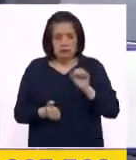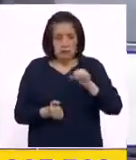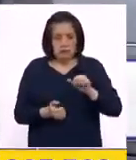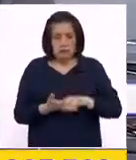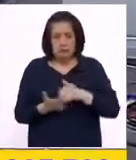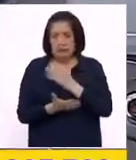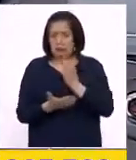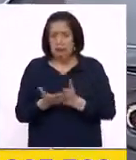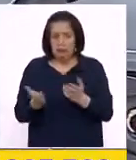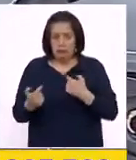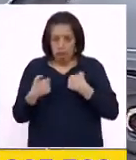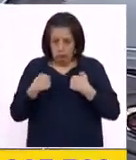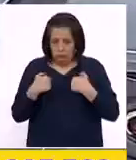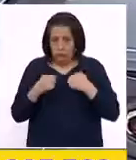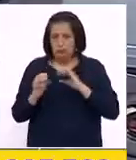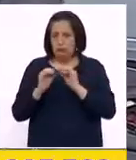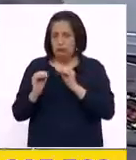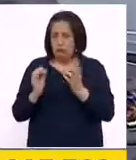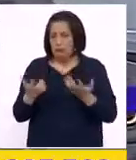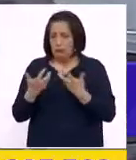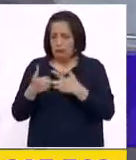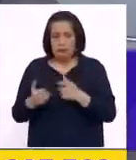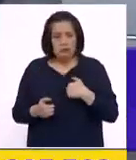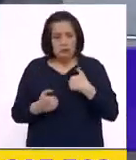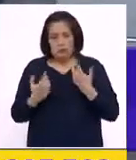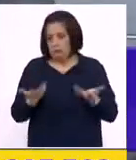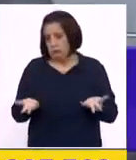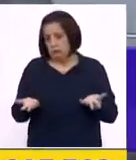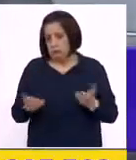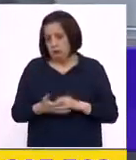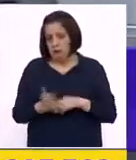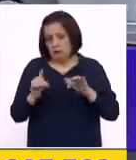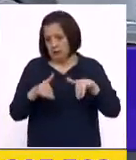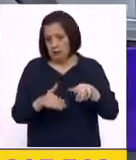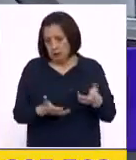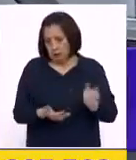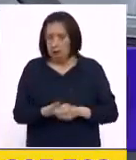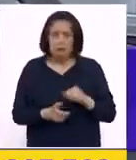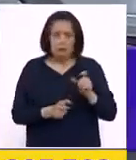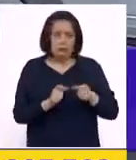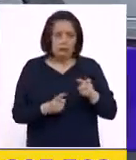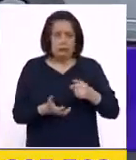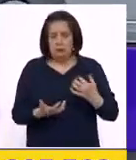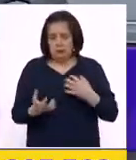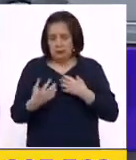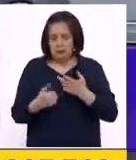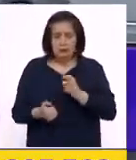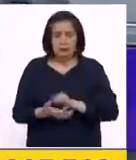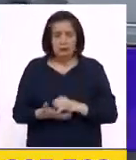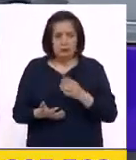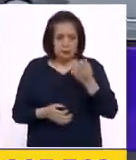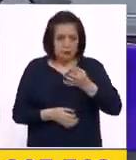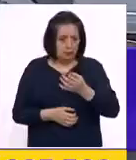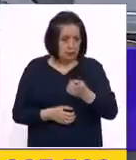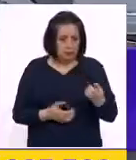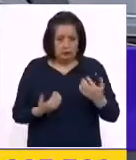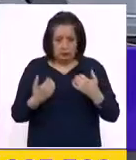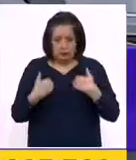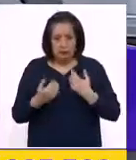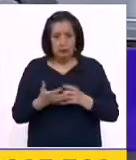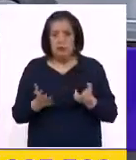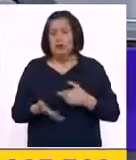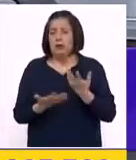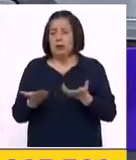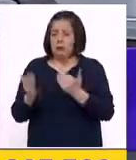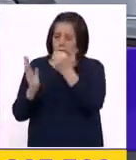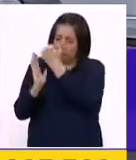un problema, yo lo tengo que solucionar como empresa. Yo no puedo quedar mal porque los clientes también reclaman. Y sinceramente, yo tengo